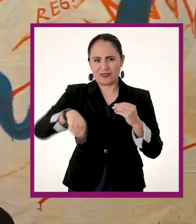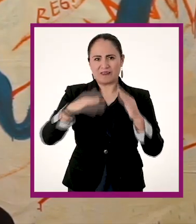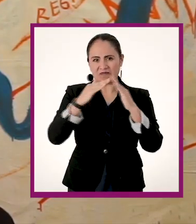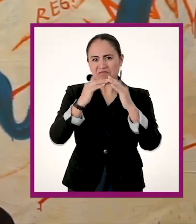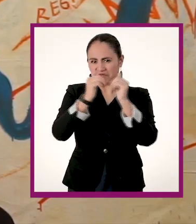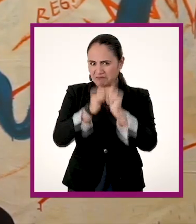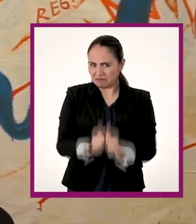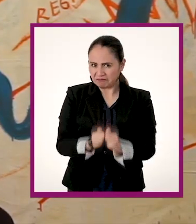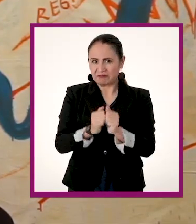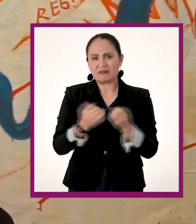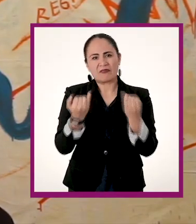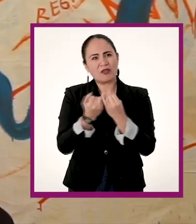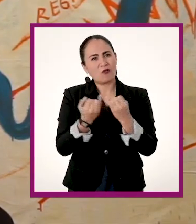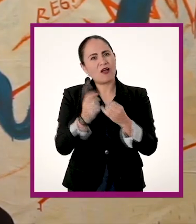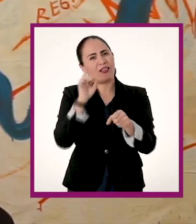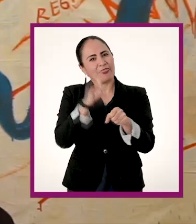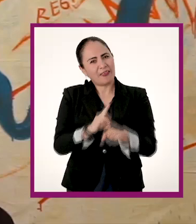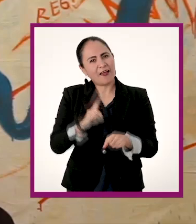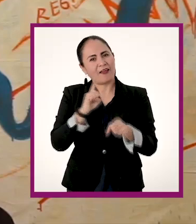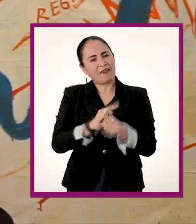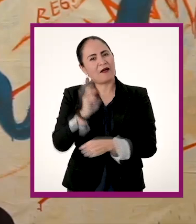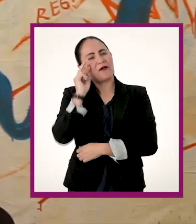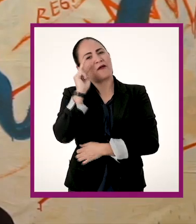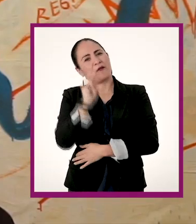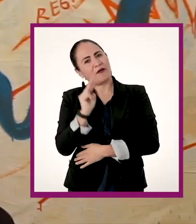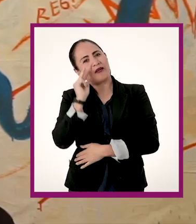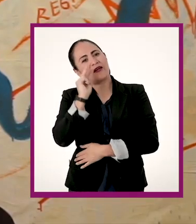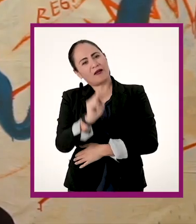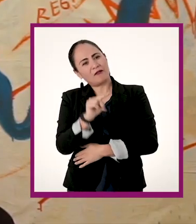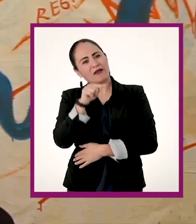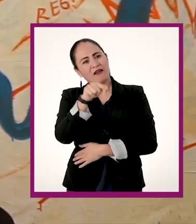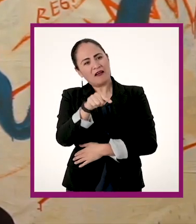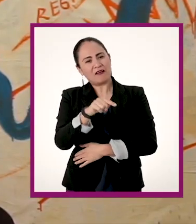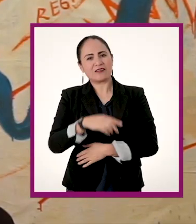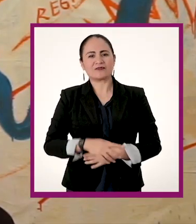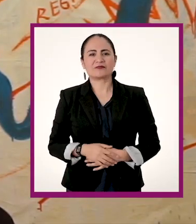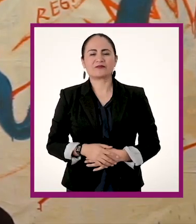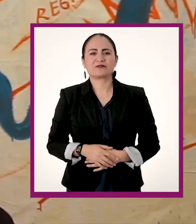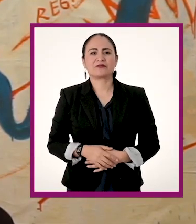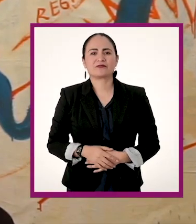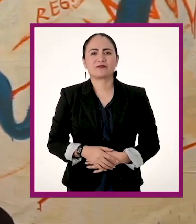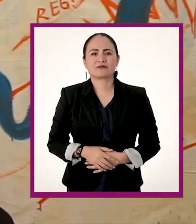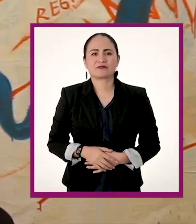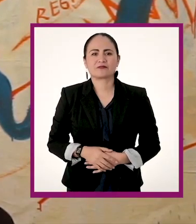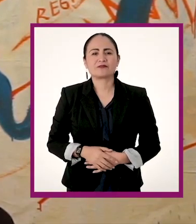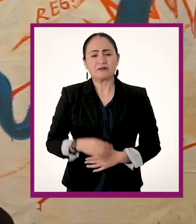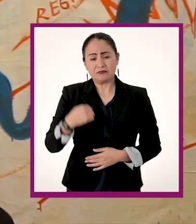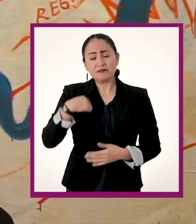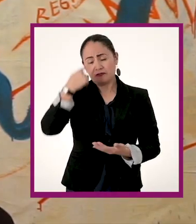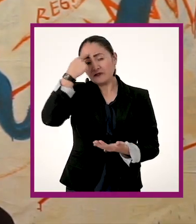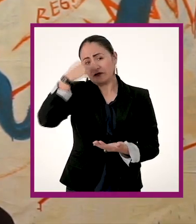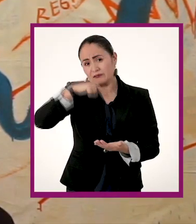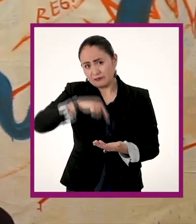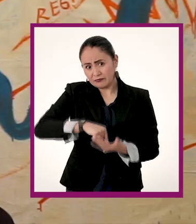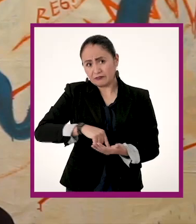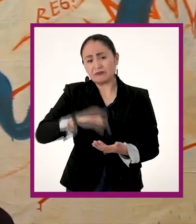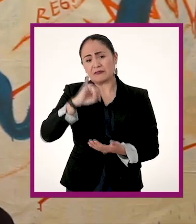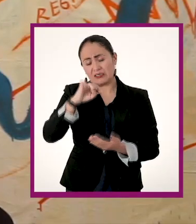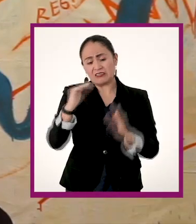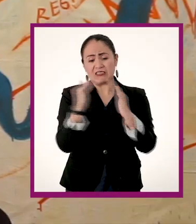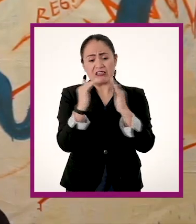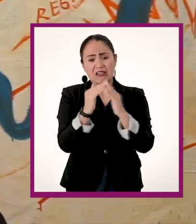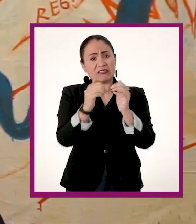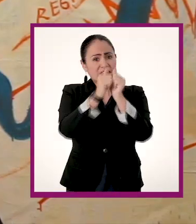poder estar aquí y verlos todos los días. Me gusta ver cómo cambian todos los días, y